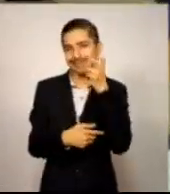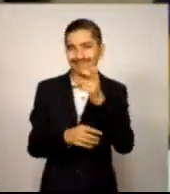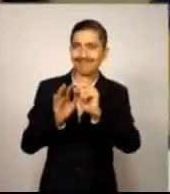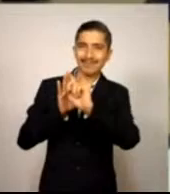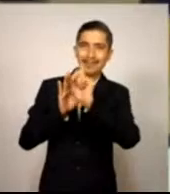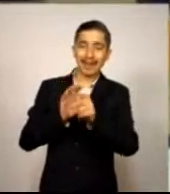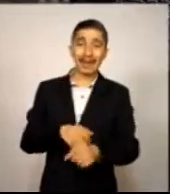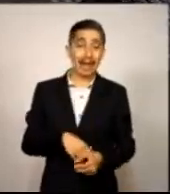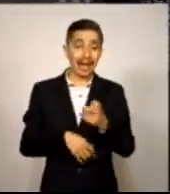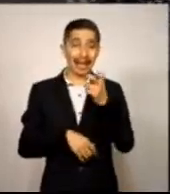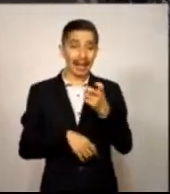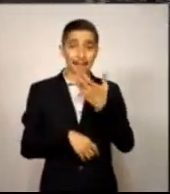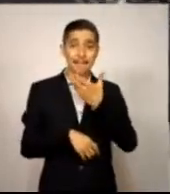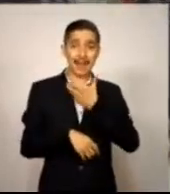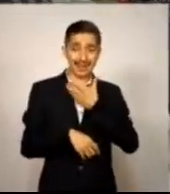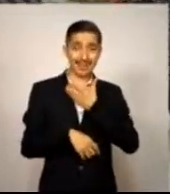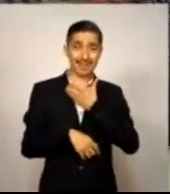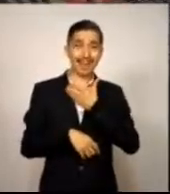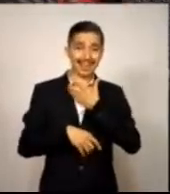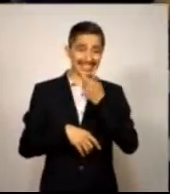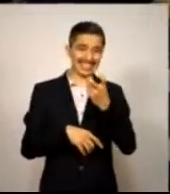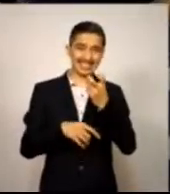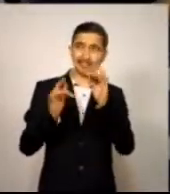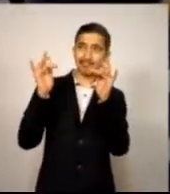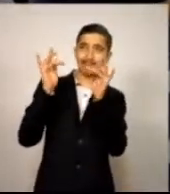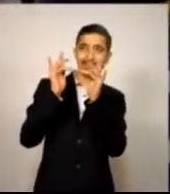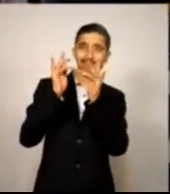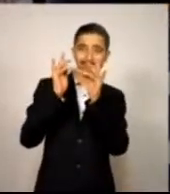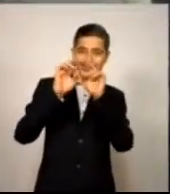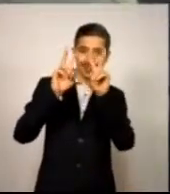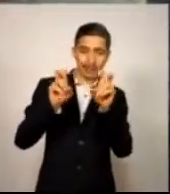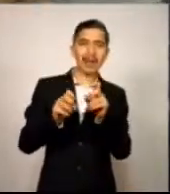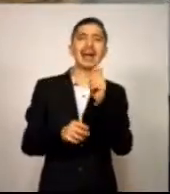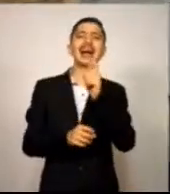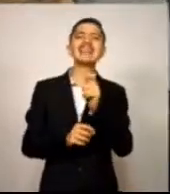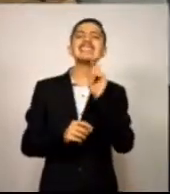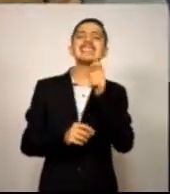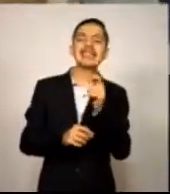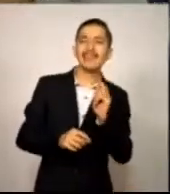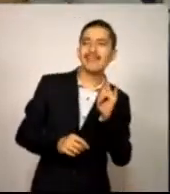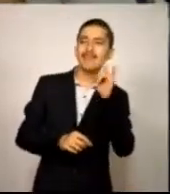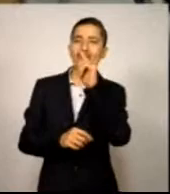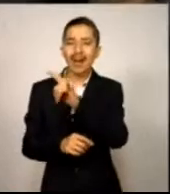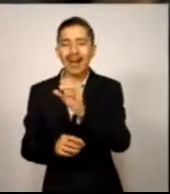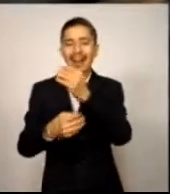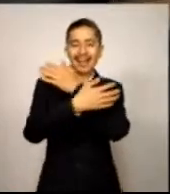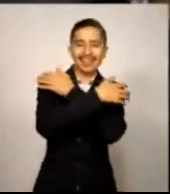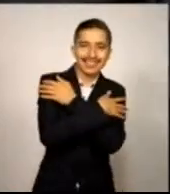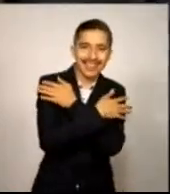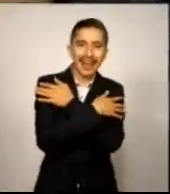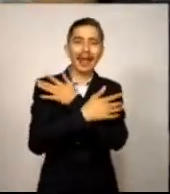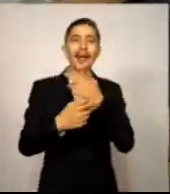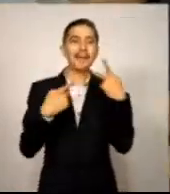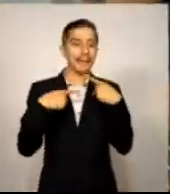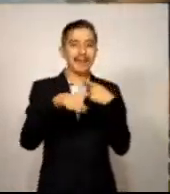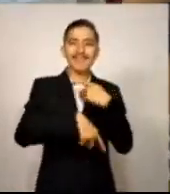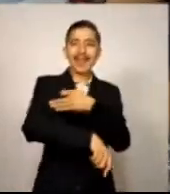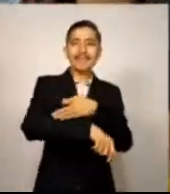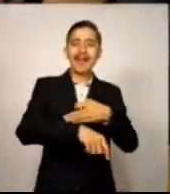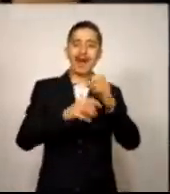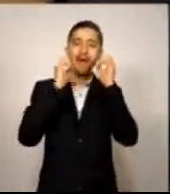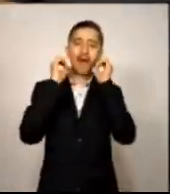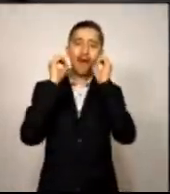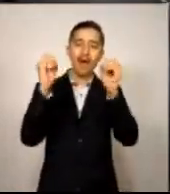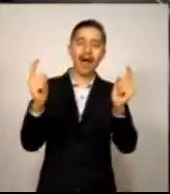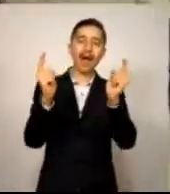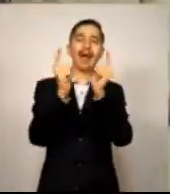cada acción de palomas mensajeras cada vuelo cada brazo de una familia re